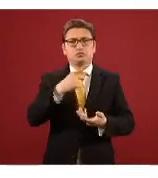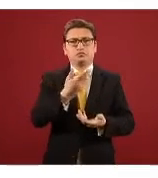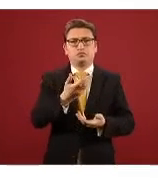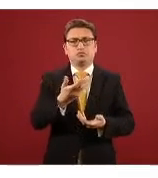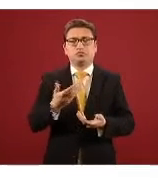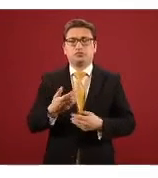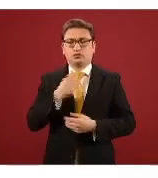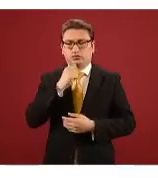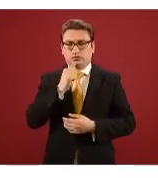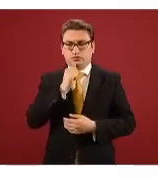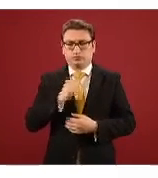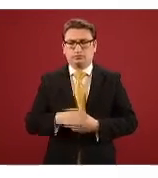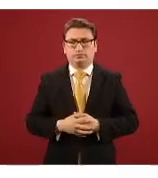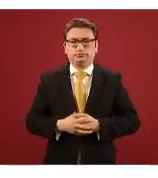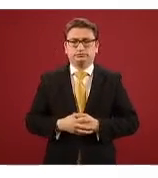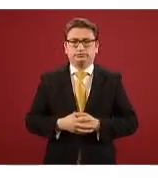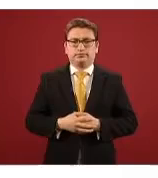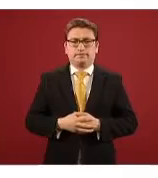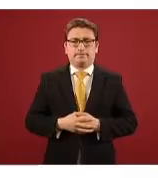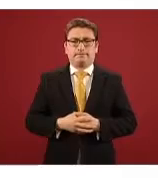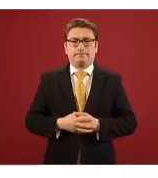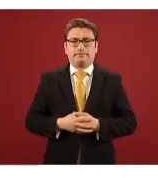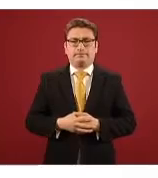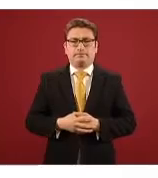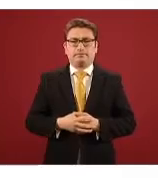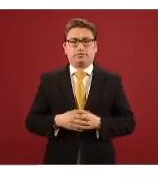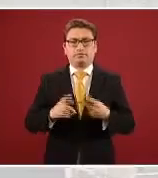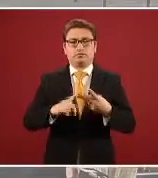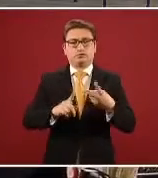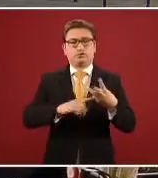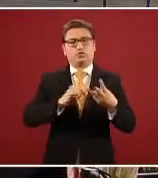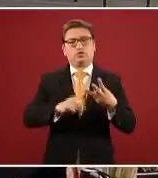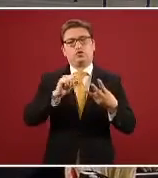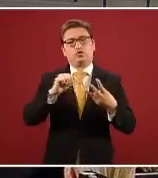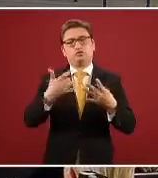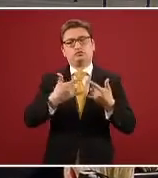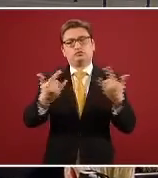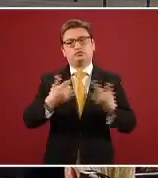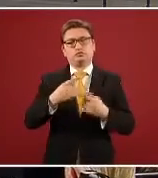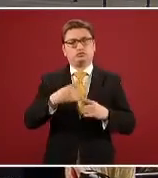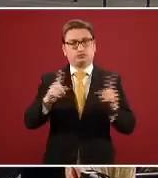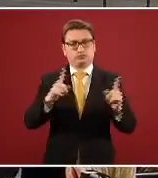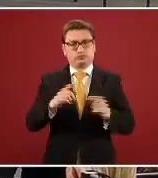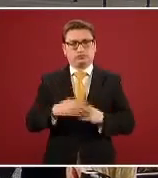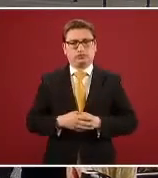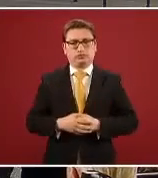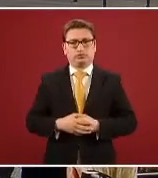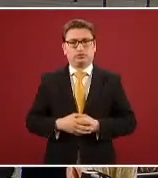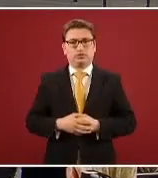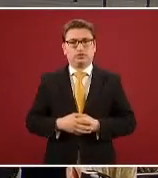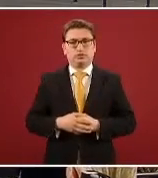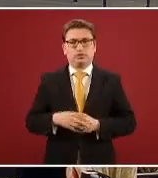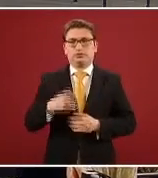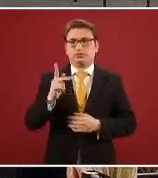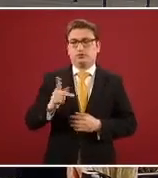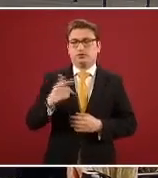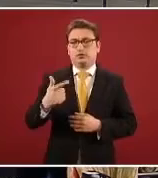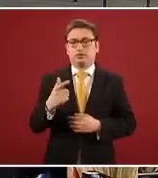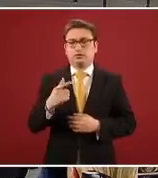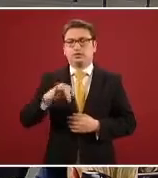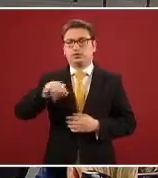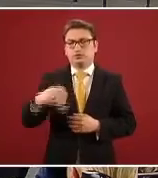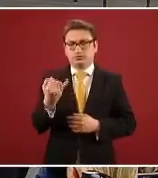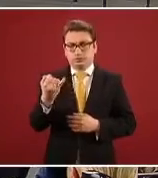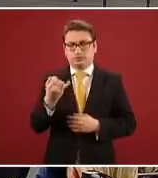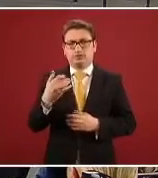favor. Este es un tercer caso trabajado por la Procuraduría General de Justicia